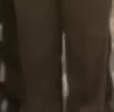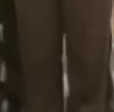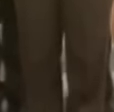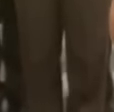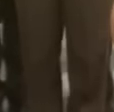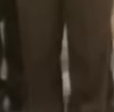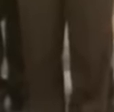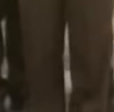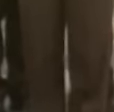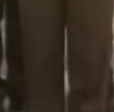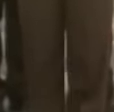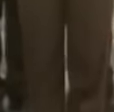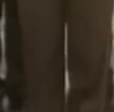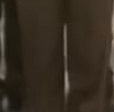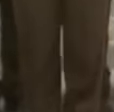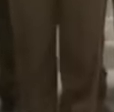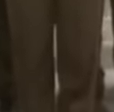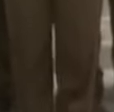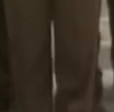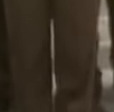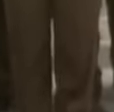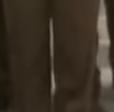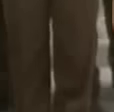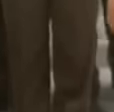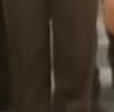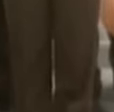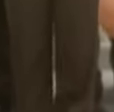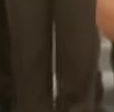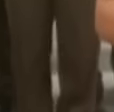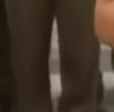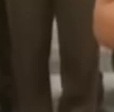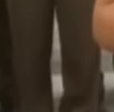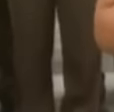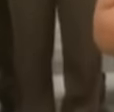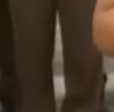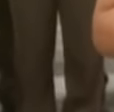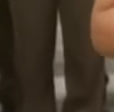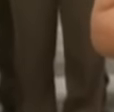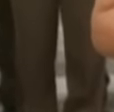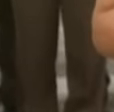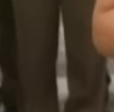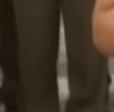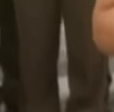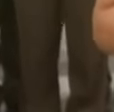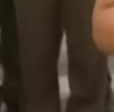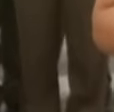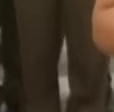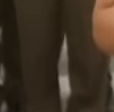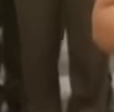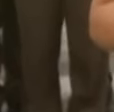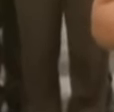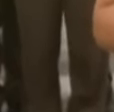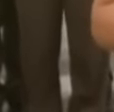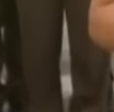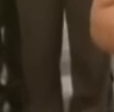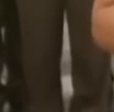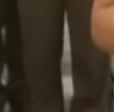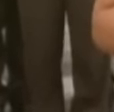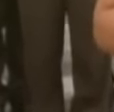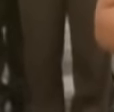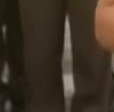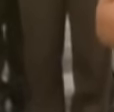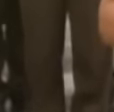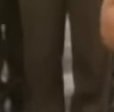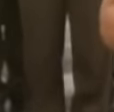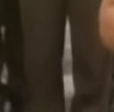lo siento la piel de nuestro país porque él juega jugador desde las 4 de la tarde ante la selección de brasil en el marco de la séptima jornada de las eliminatorias rompa rusia